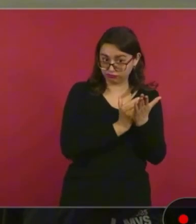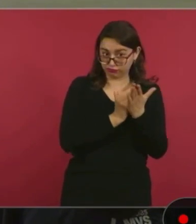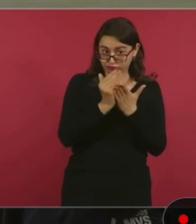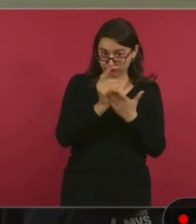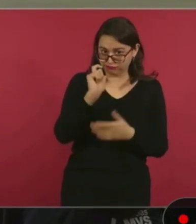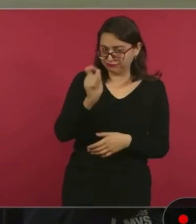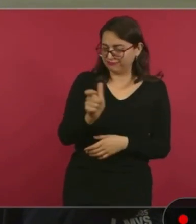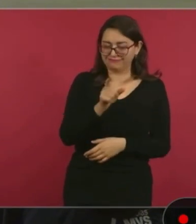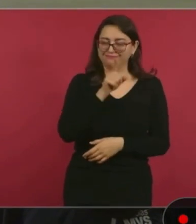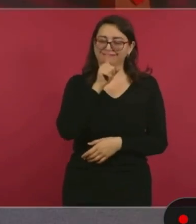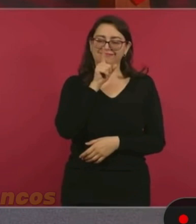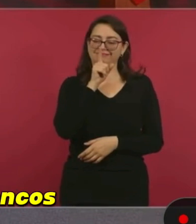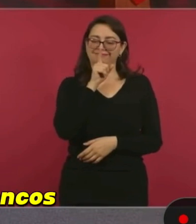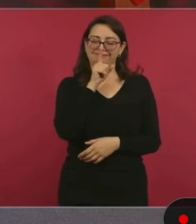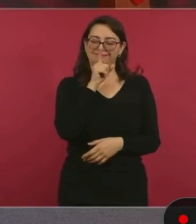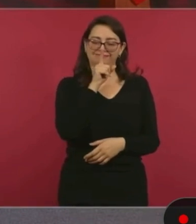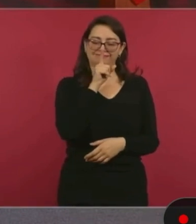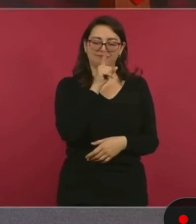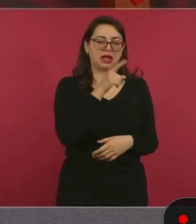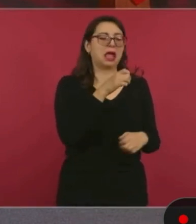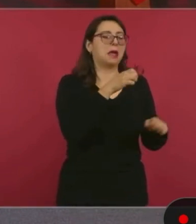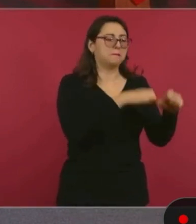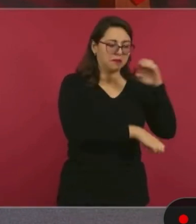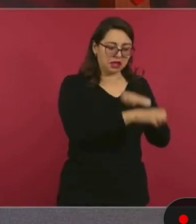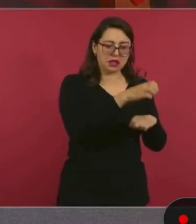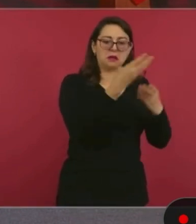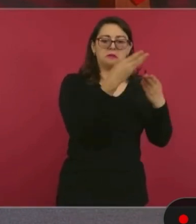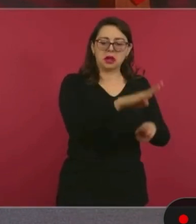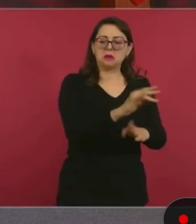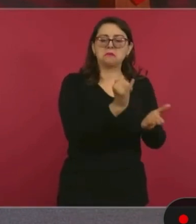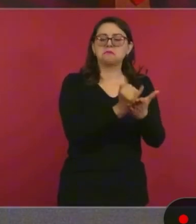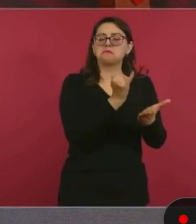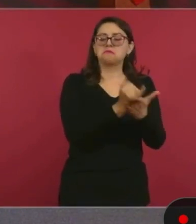Fiscales para las grandes empresas y los bancos.